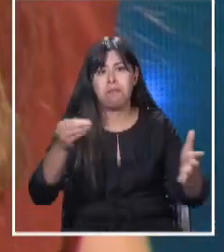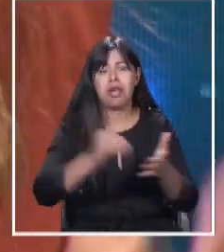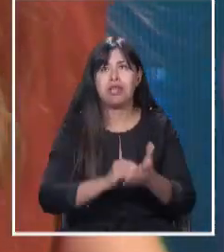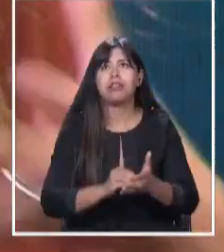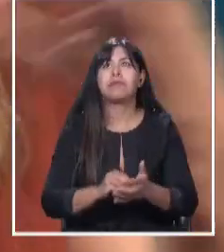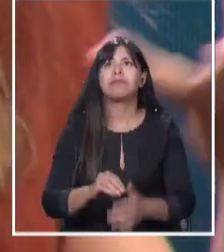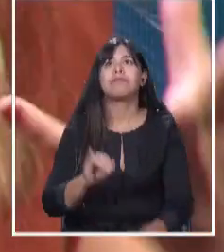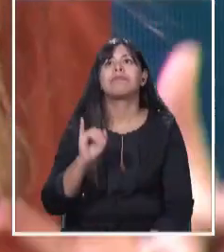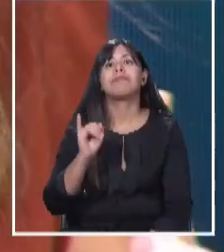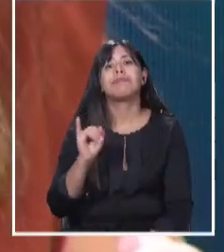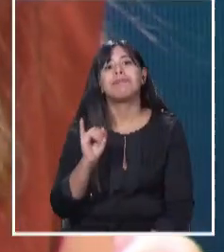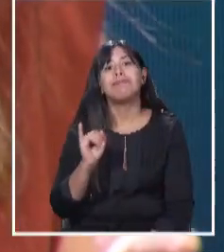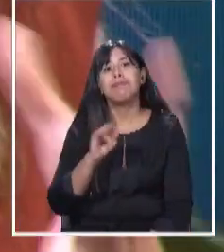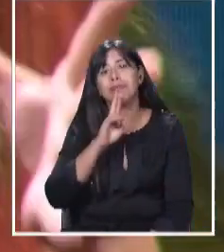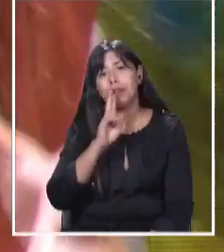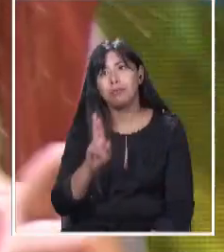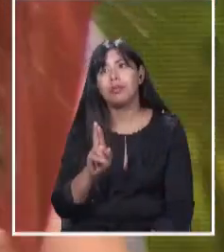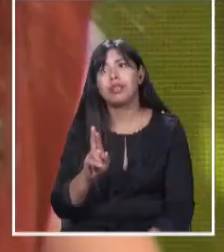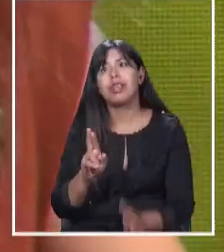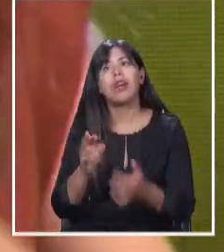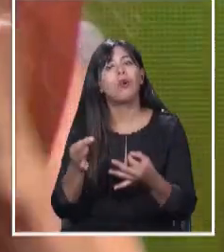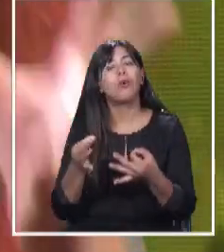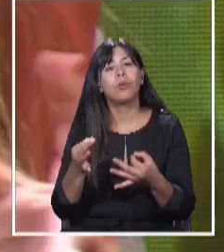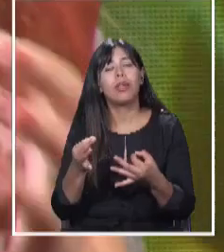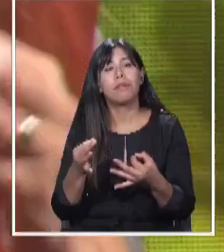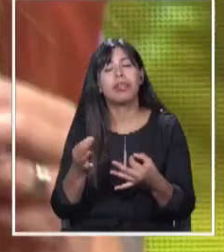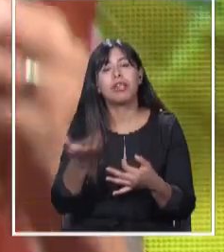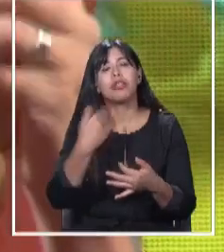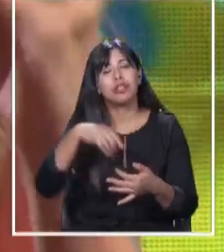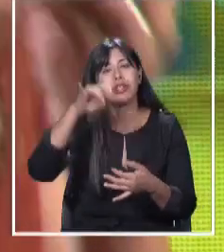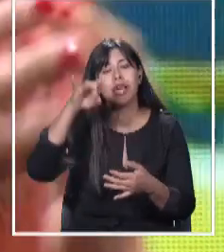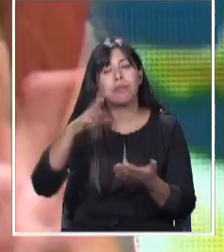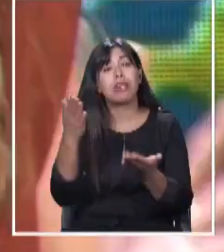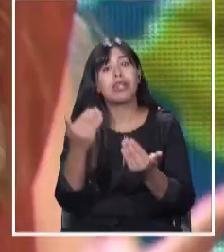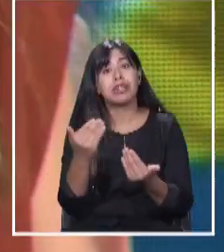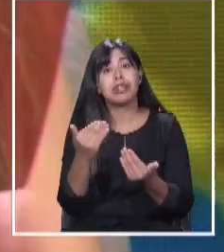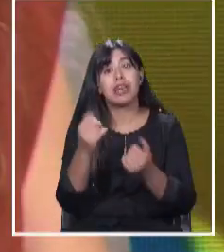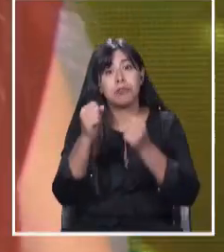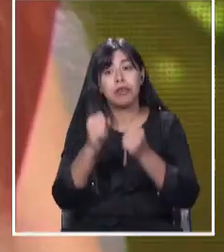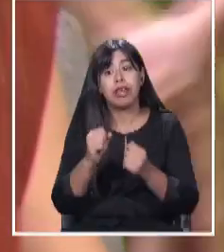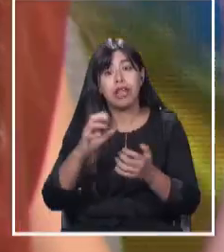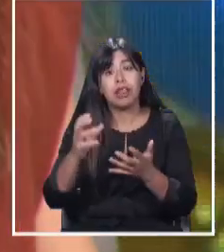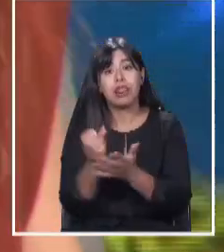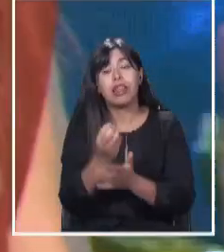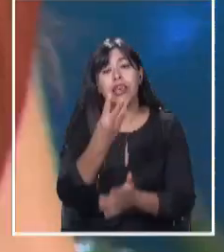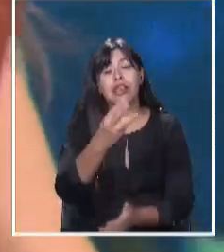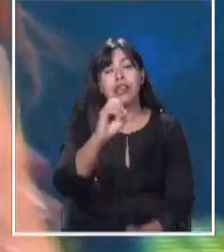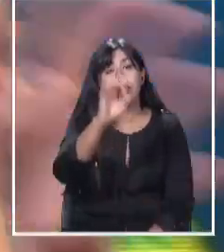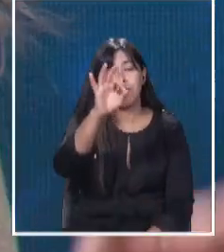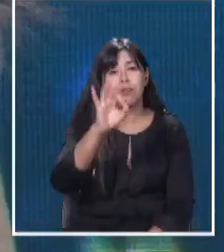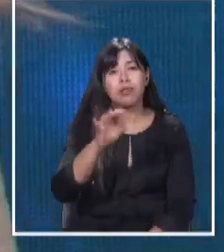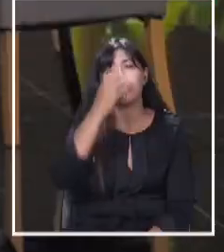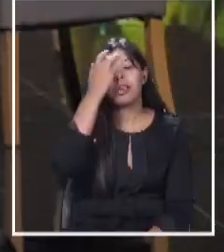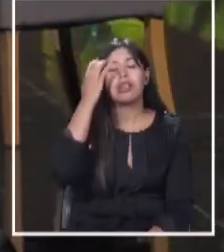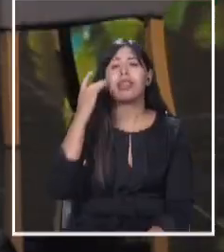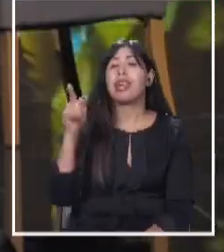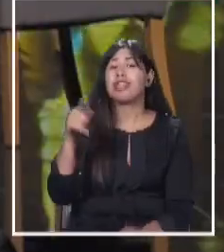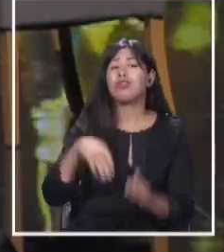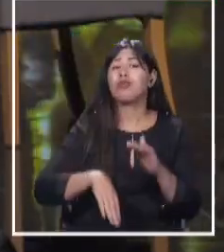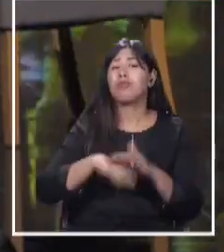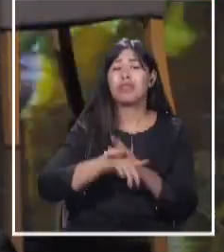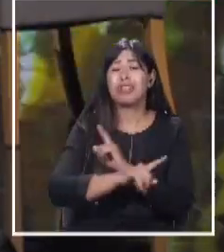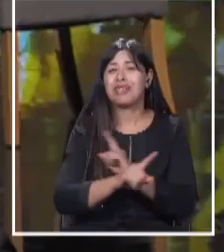porque es justamente lo que venimos conversando, ¿no? Sabemos la necesidad de llegar a esta meta del 30%, como dice Max, eso no es